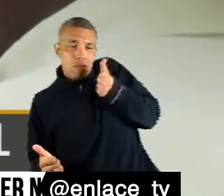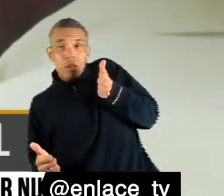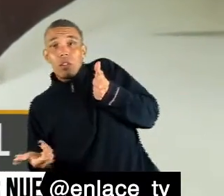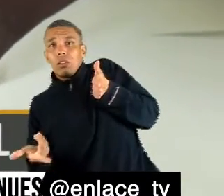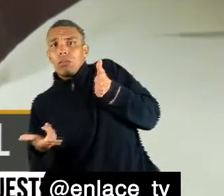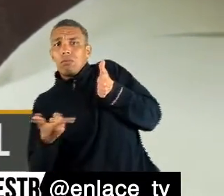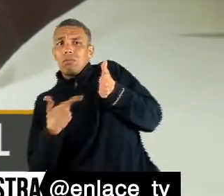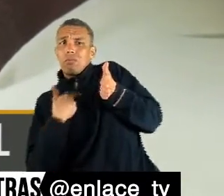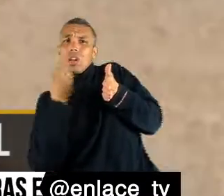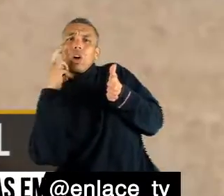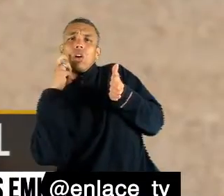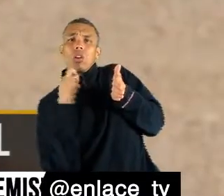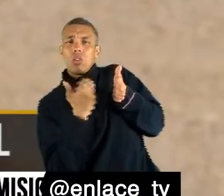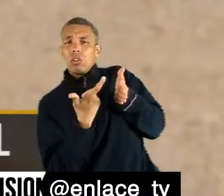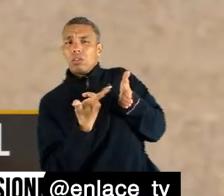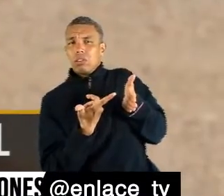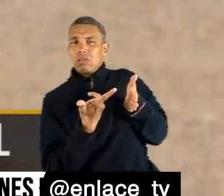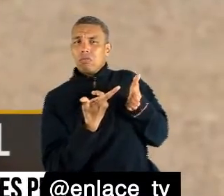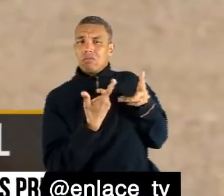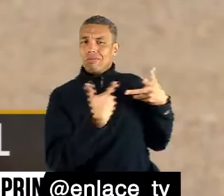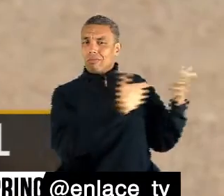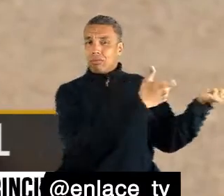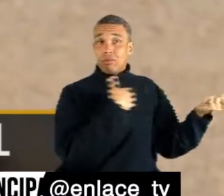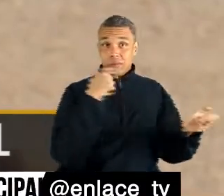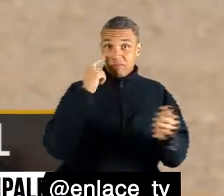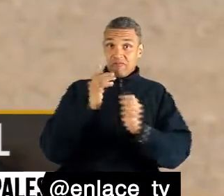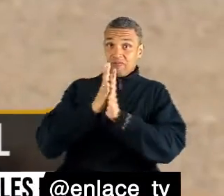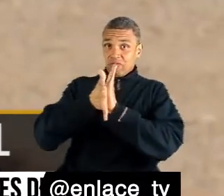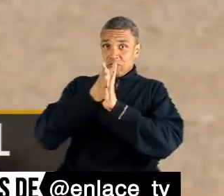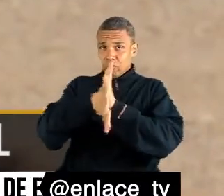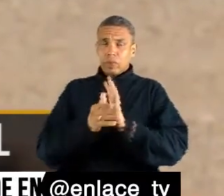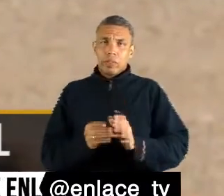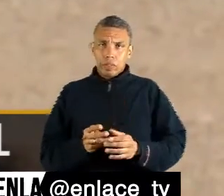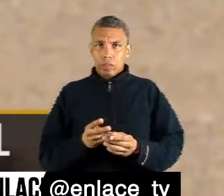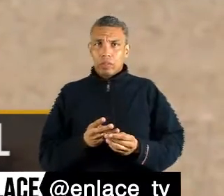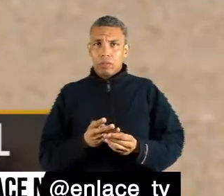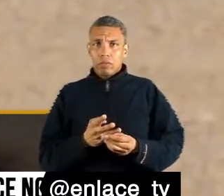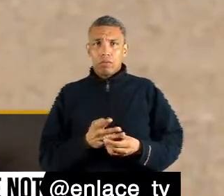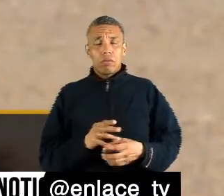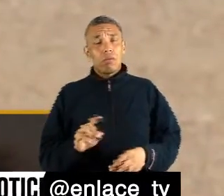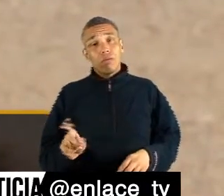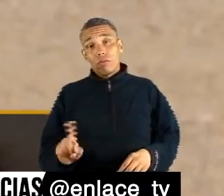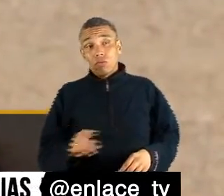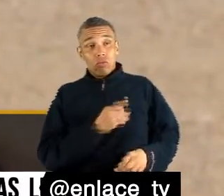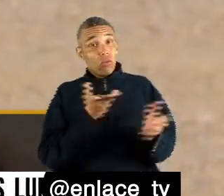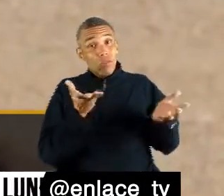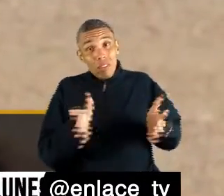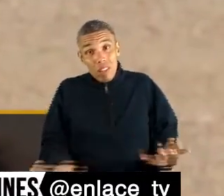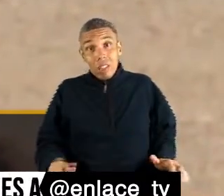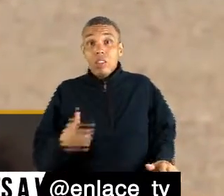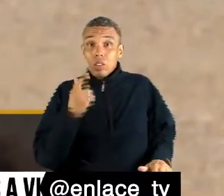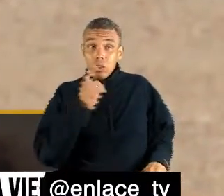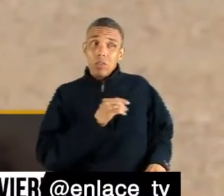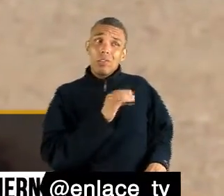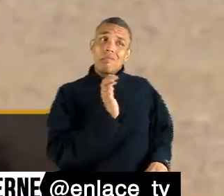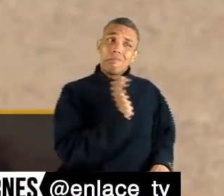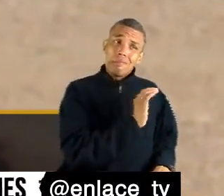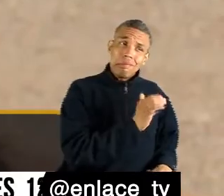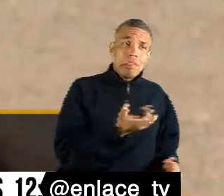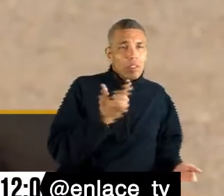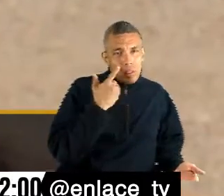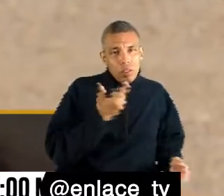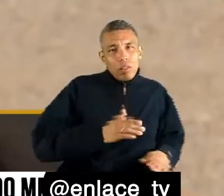cultivos que allí tenía. Aquí se me han volteado, no han querido hacer justicia, porque yo soy negro. En realidad le